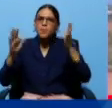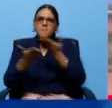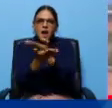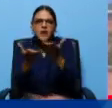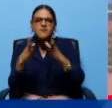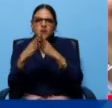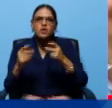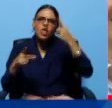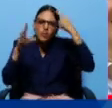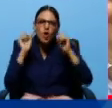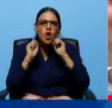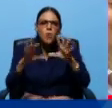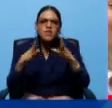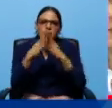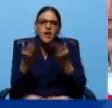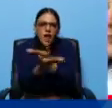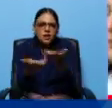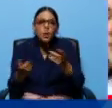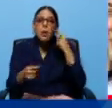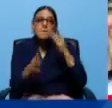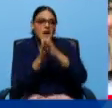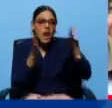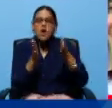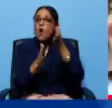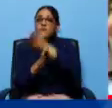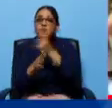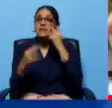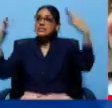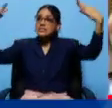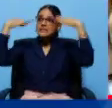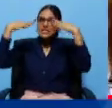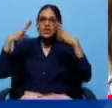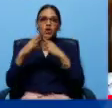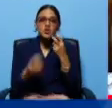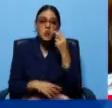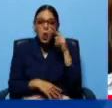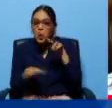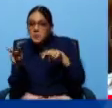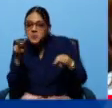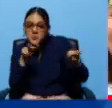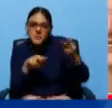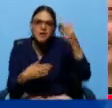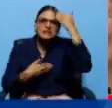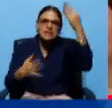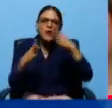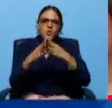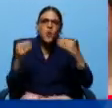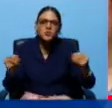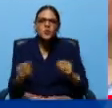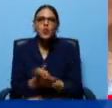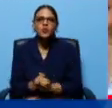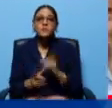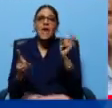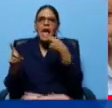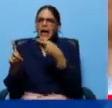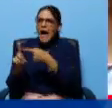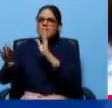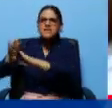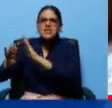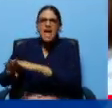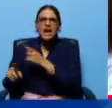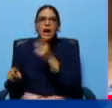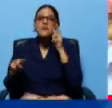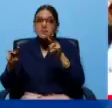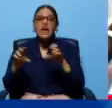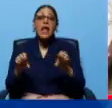Que Dios me lo bendiga, por allá están los vecinos. Ah, mi saludo a los vecinos. Gabriela, educación